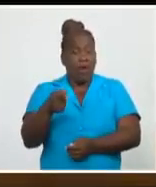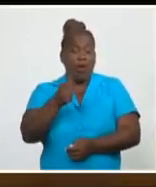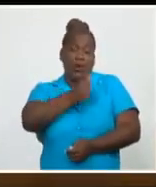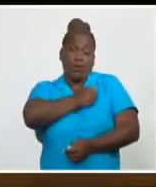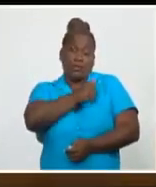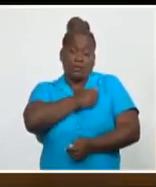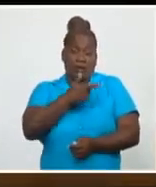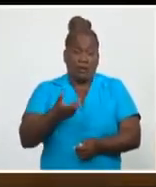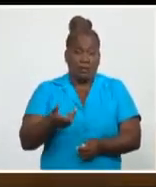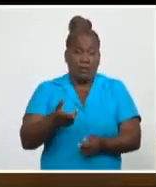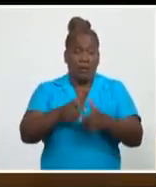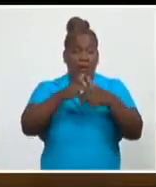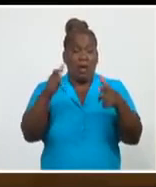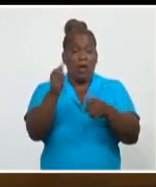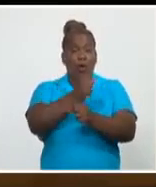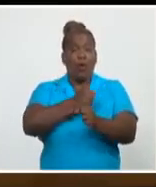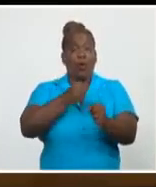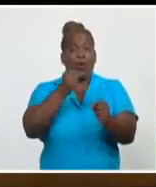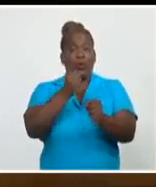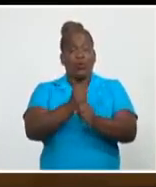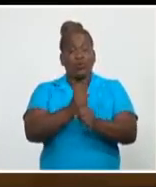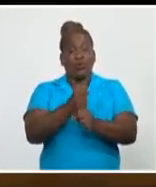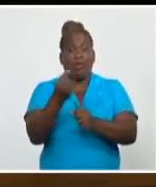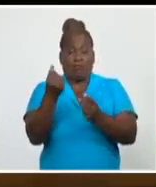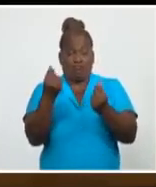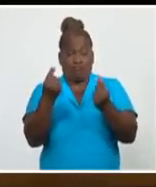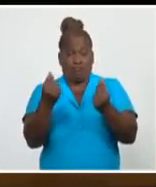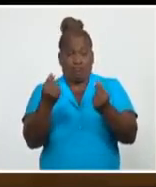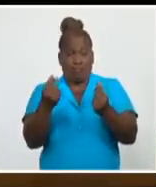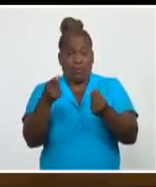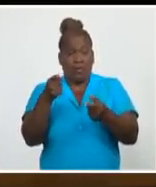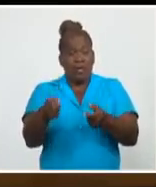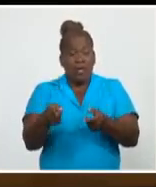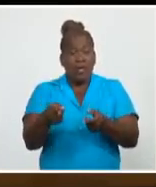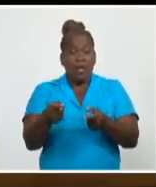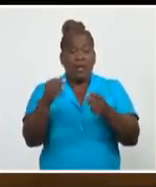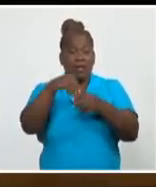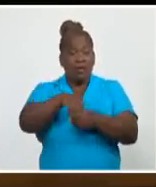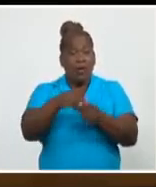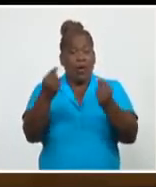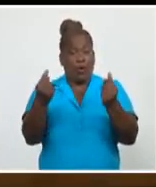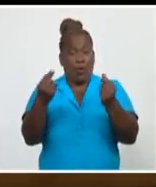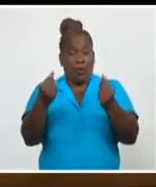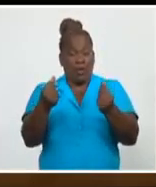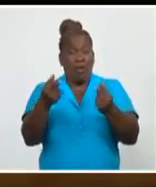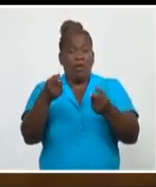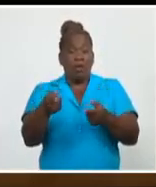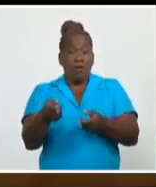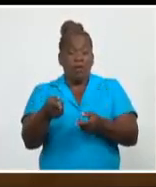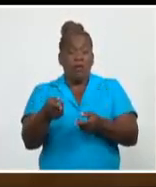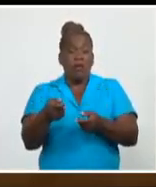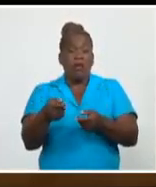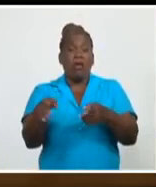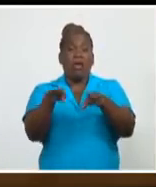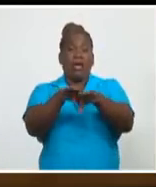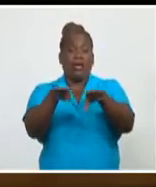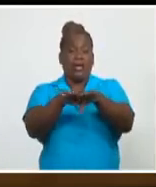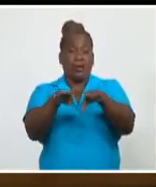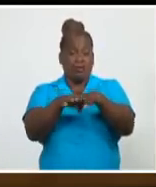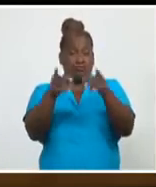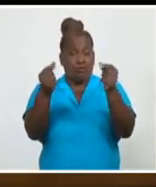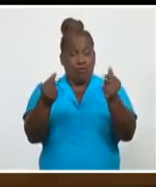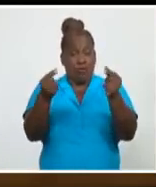una mayor utilización de los instrumentos financieros en la conducción de la economía y avanzar en el logro de los equilibrios